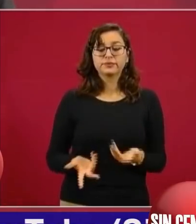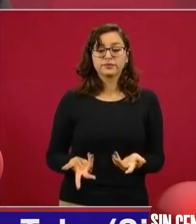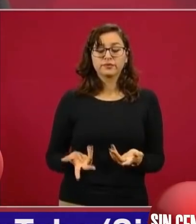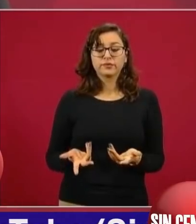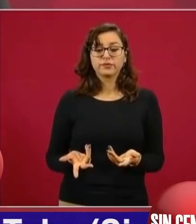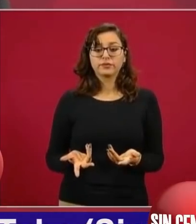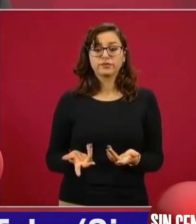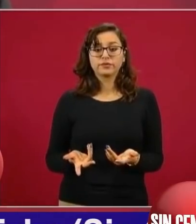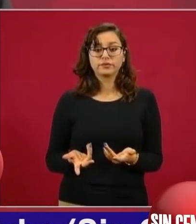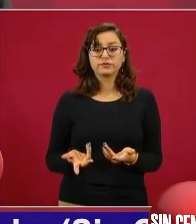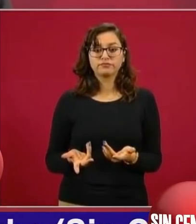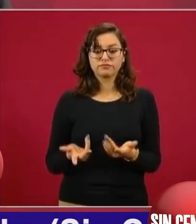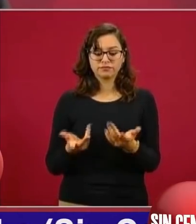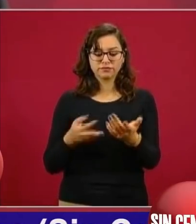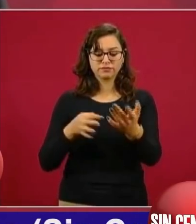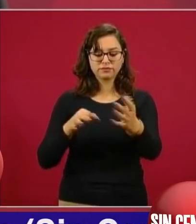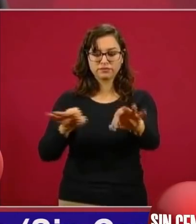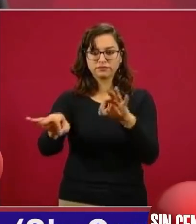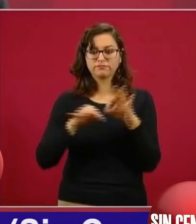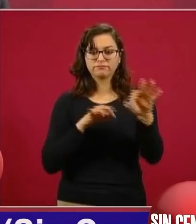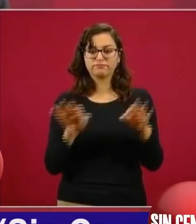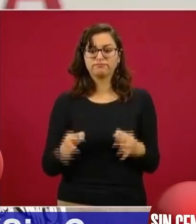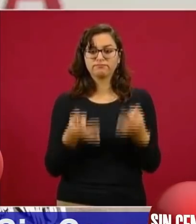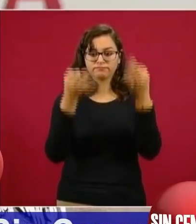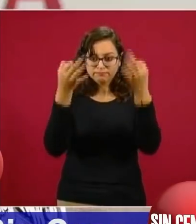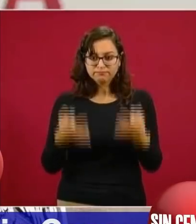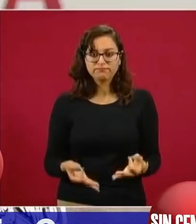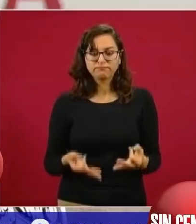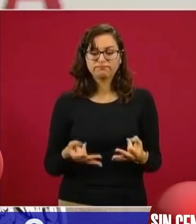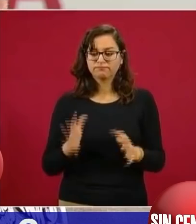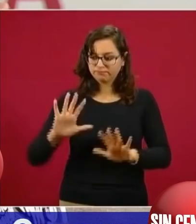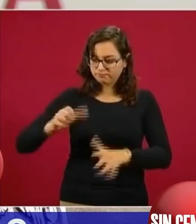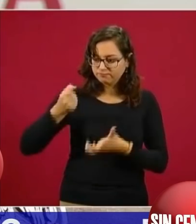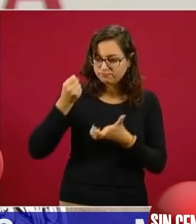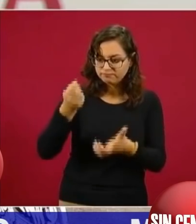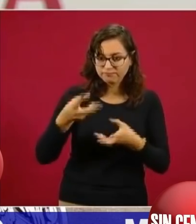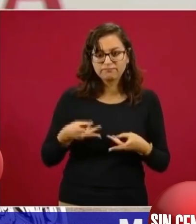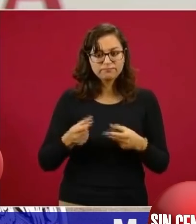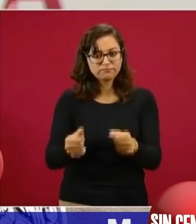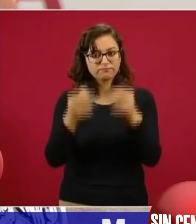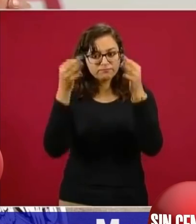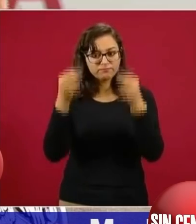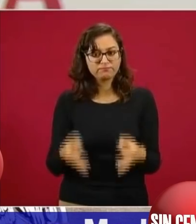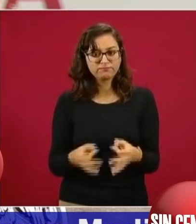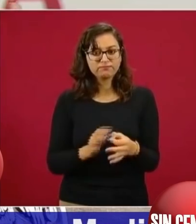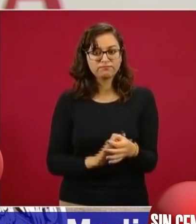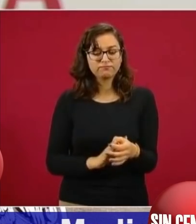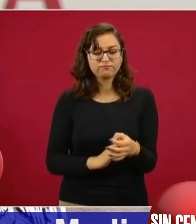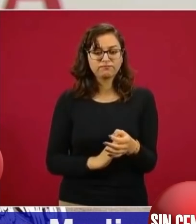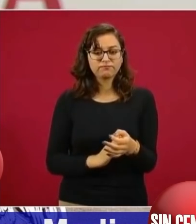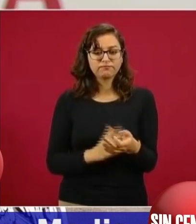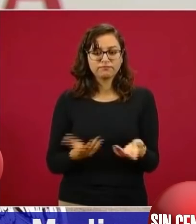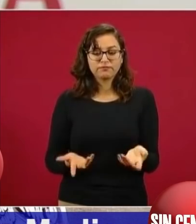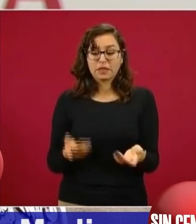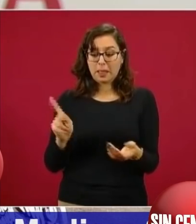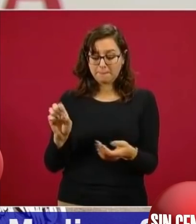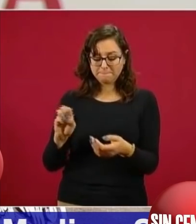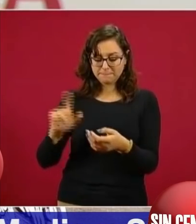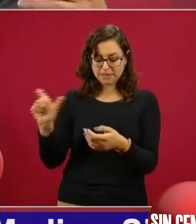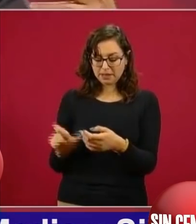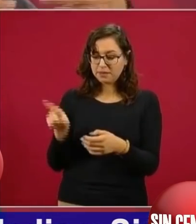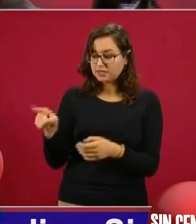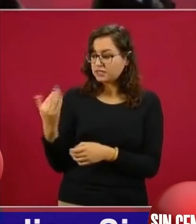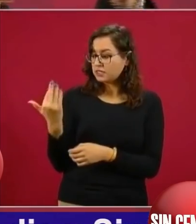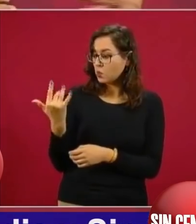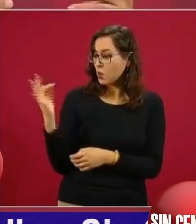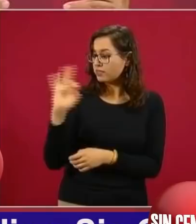que se maneje con eficiencia el presupuesto. Eso que les digo, el 50% del presupuesto de Pemex